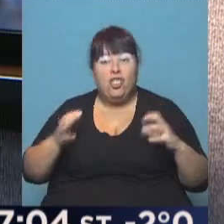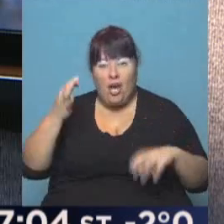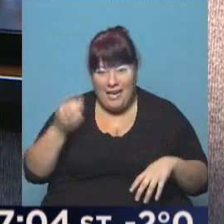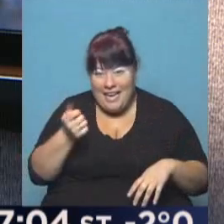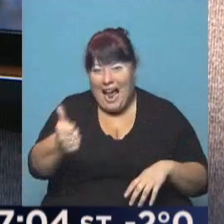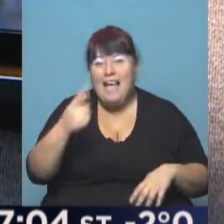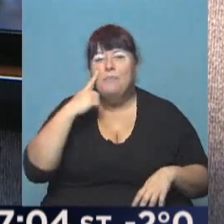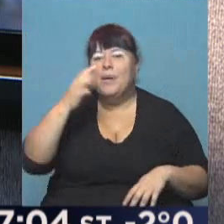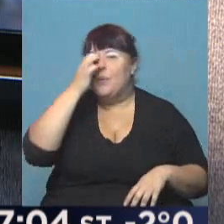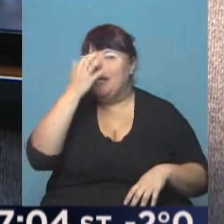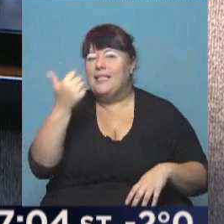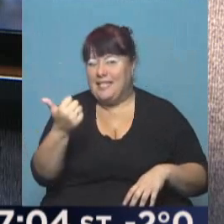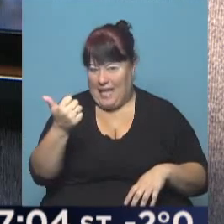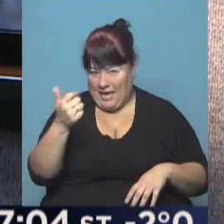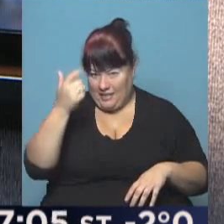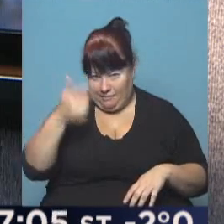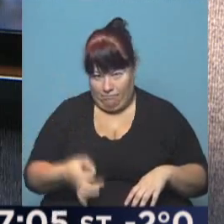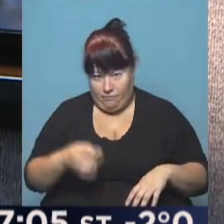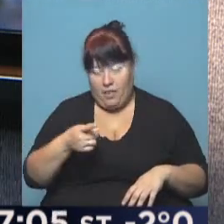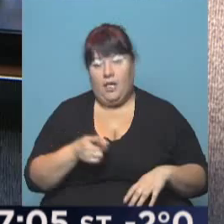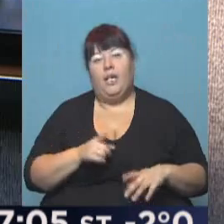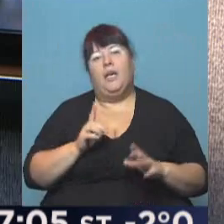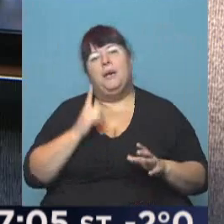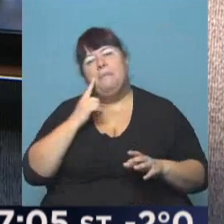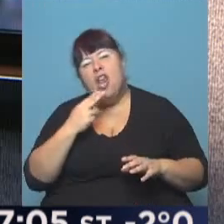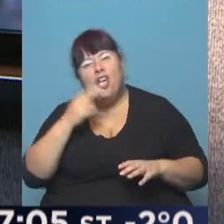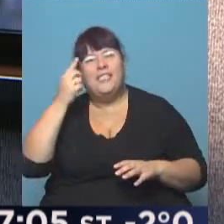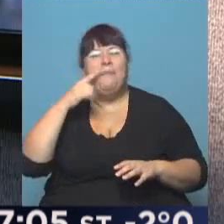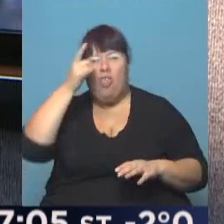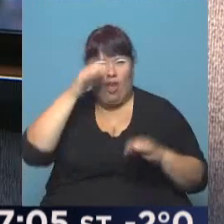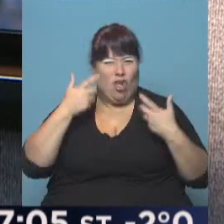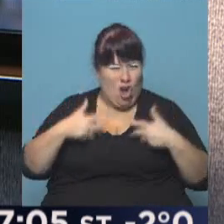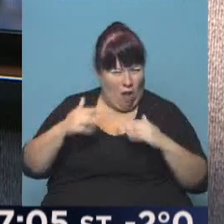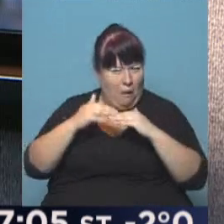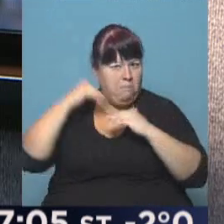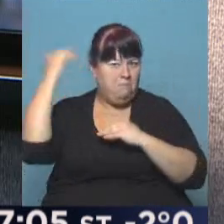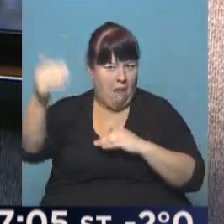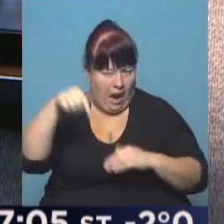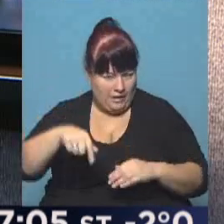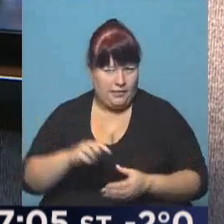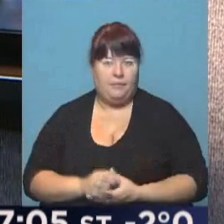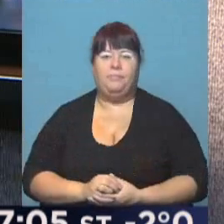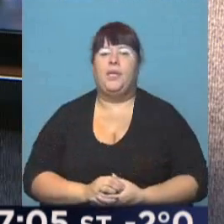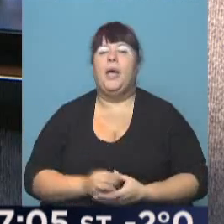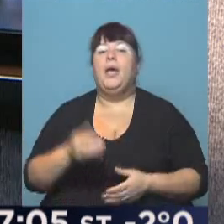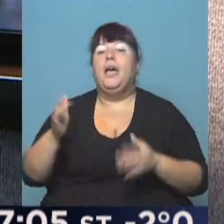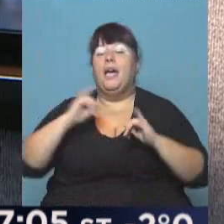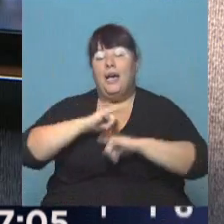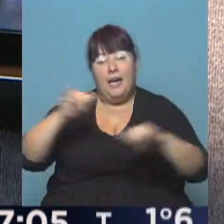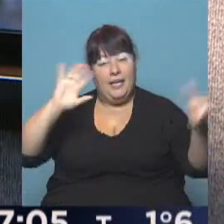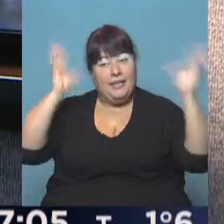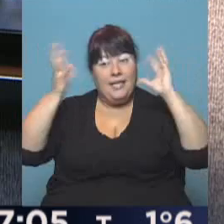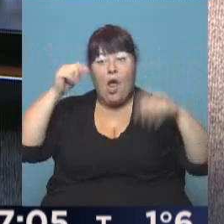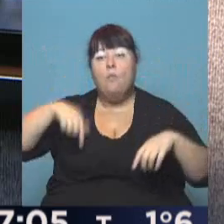atmosférica, casi 1026 hectopascales. Con 1011, 1012 ya estaríamos muy bien en la normal. El pronóstico